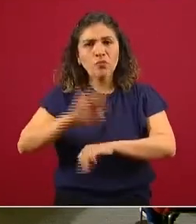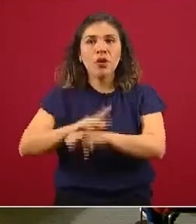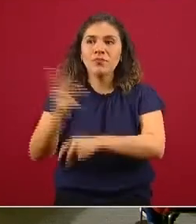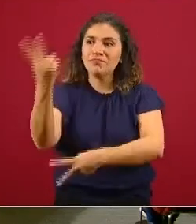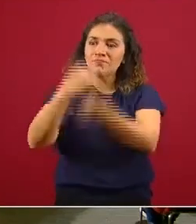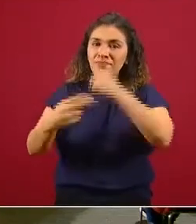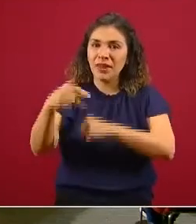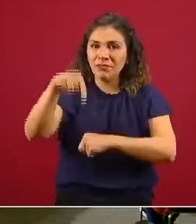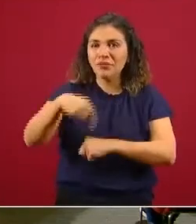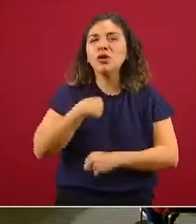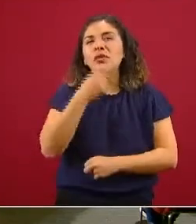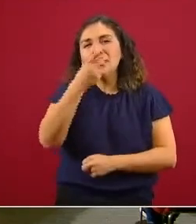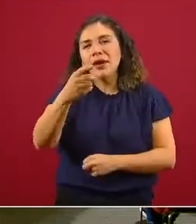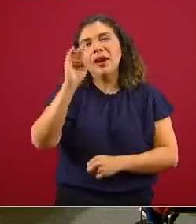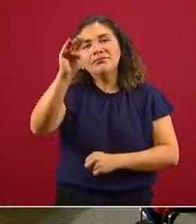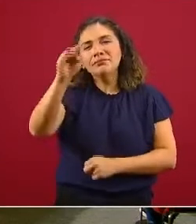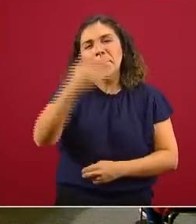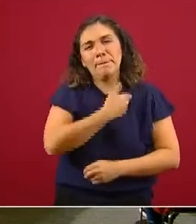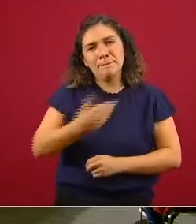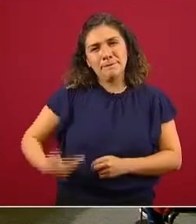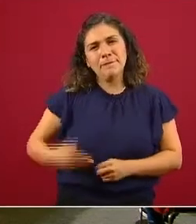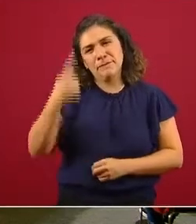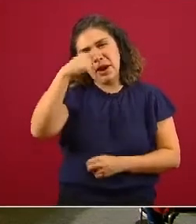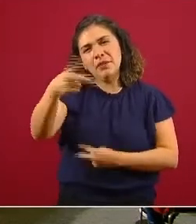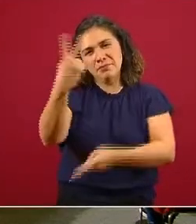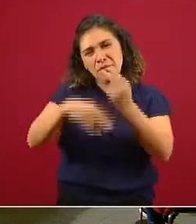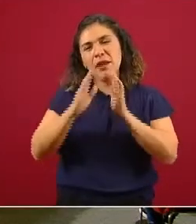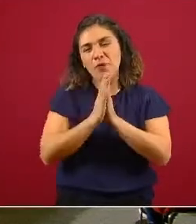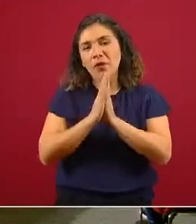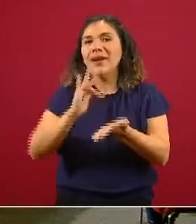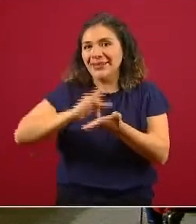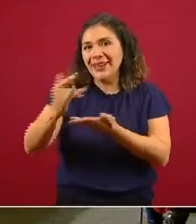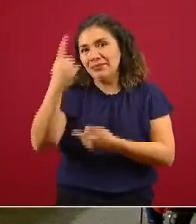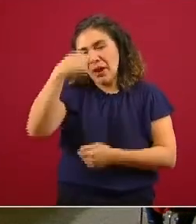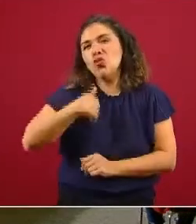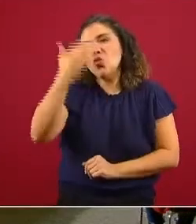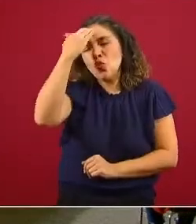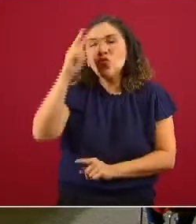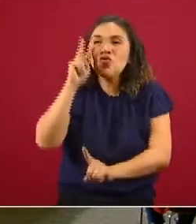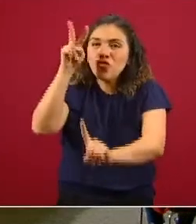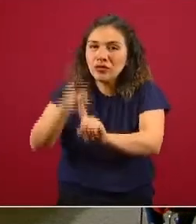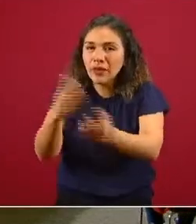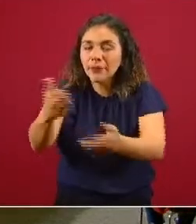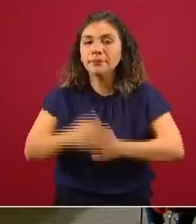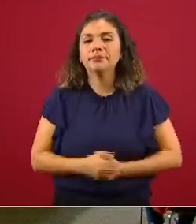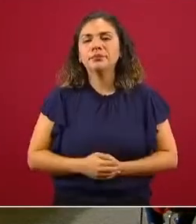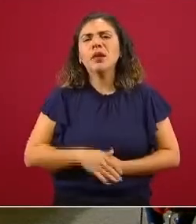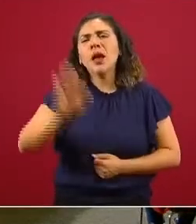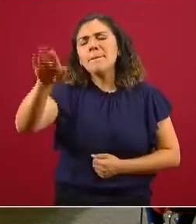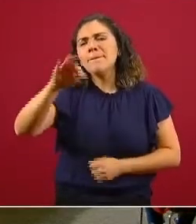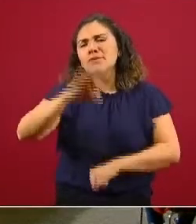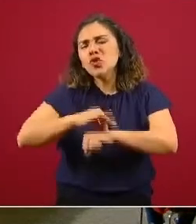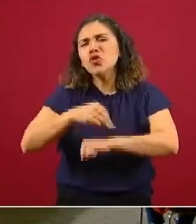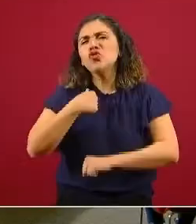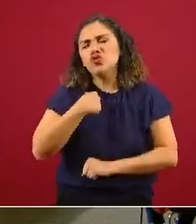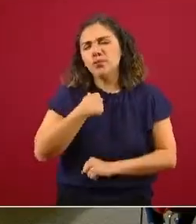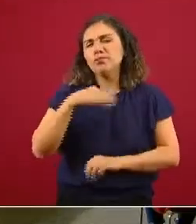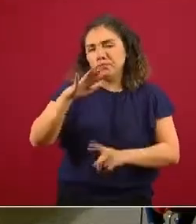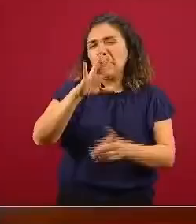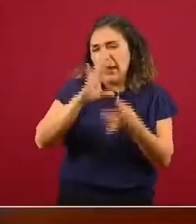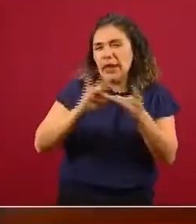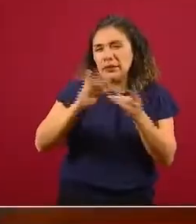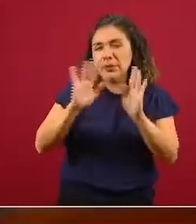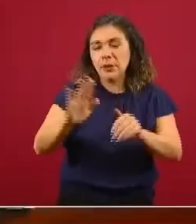su asistencia que hemos solicitado al presidente, pues que estuviera usted presente para conocerlo. Doctor Lehmann, le pondré en